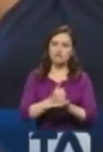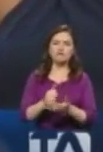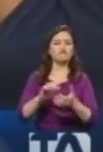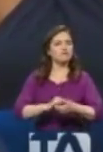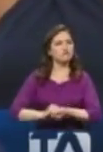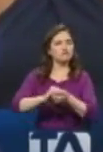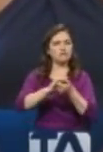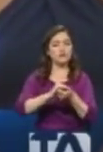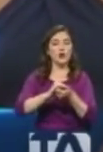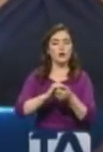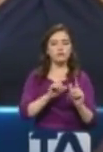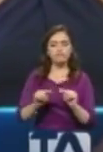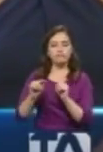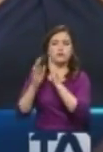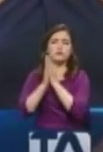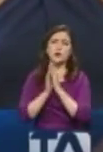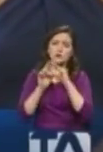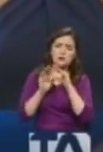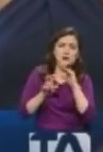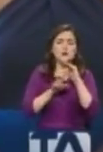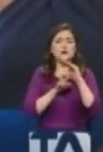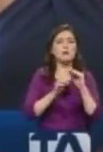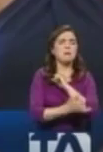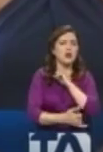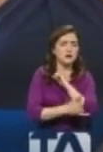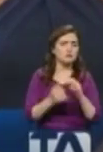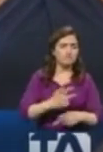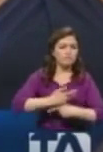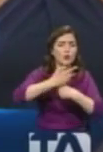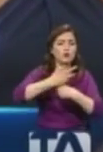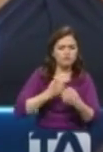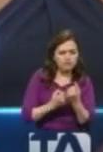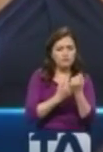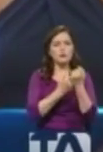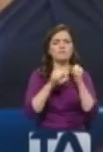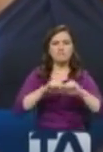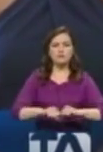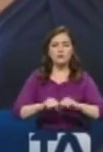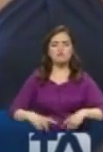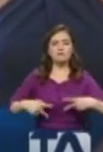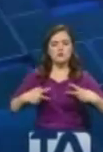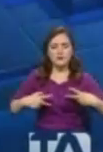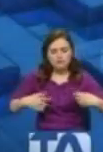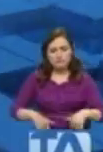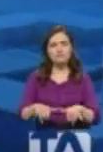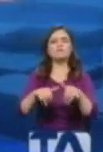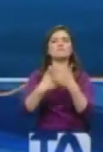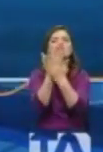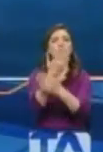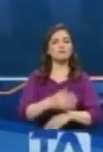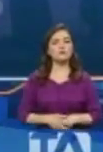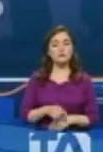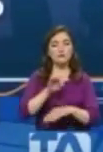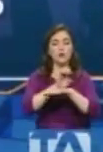juntos que los refugiados, solicitantes de refugio y desplazados estén protegidos y apoyados para que puedan rehacer sus vidas. En Ecuador